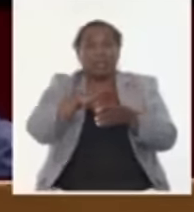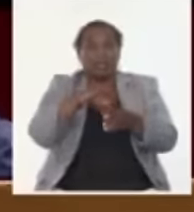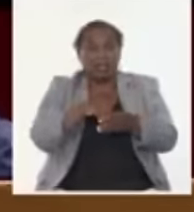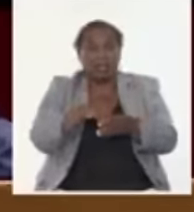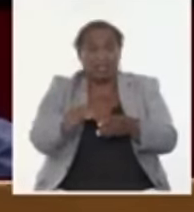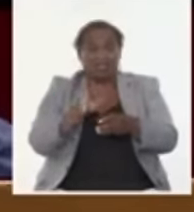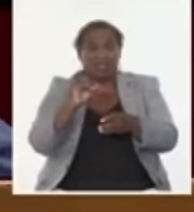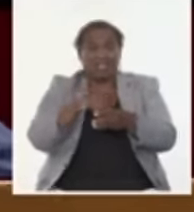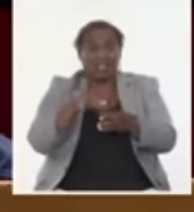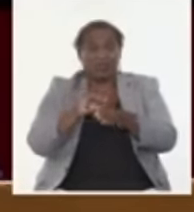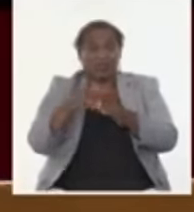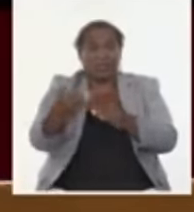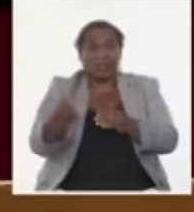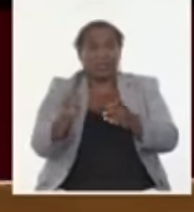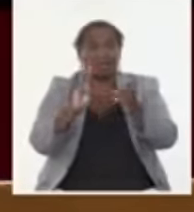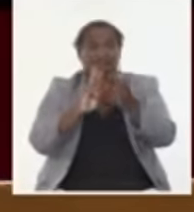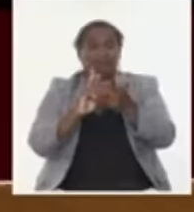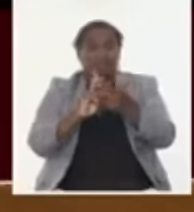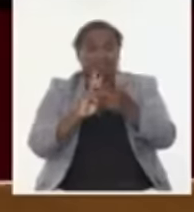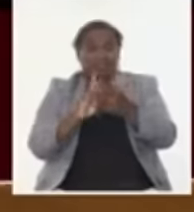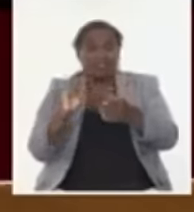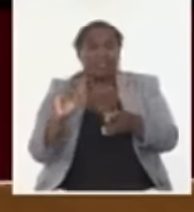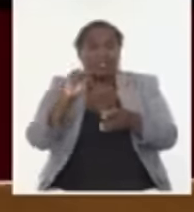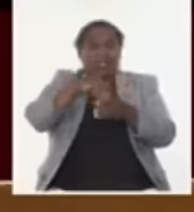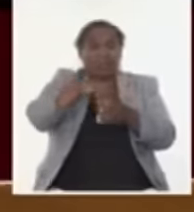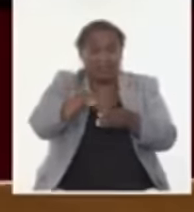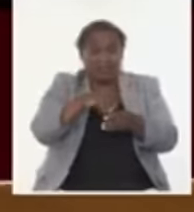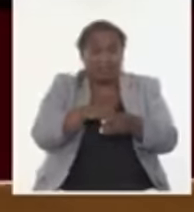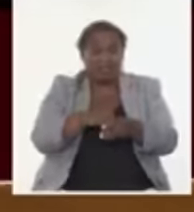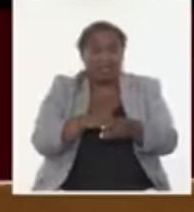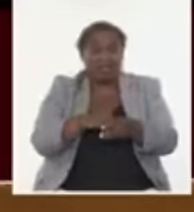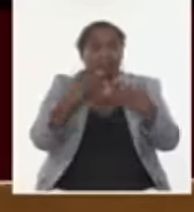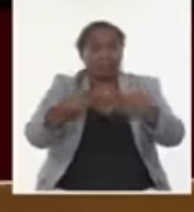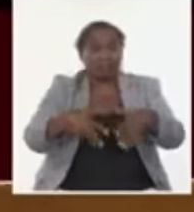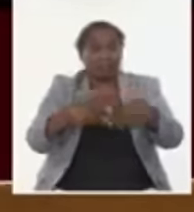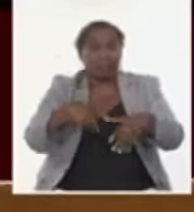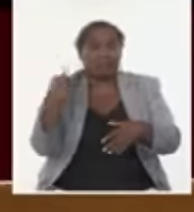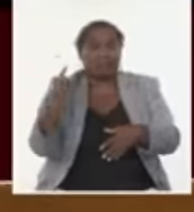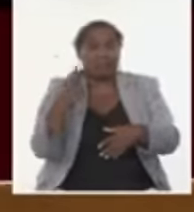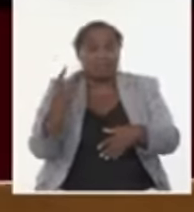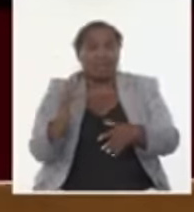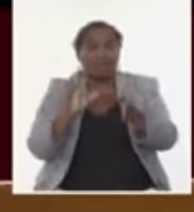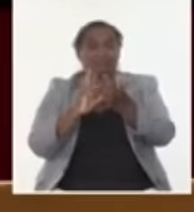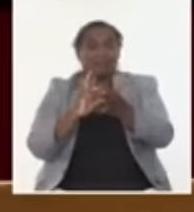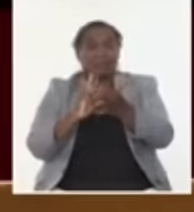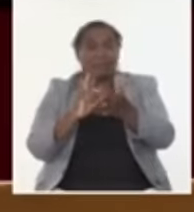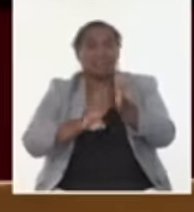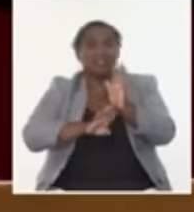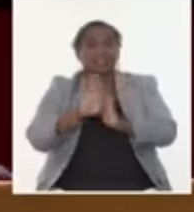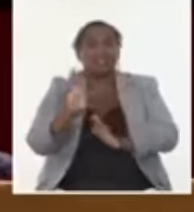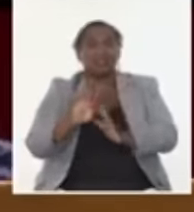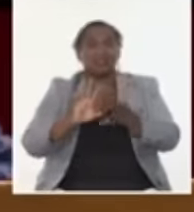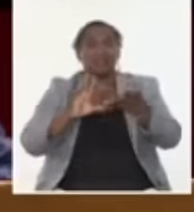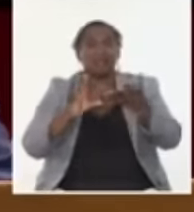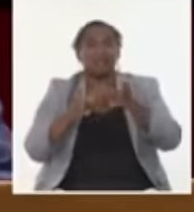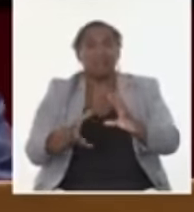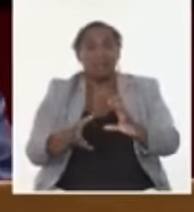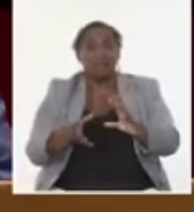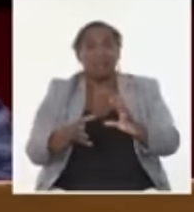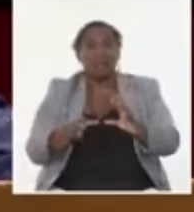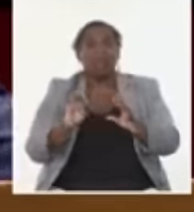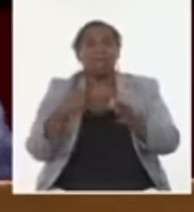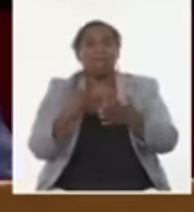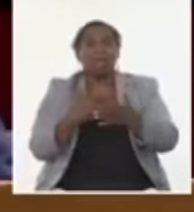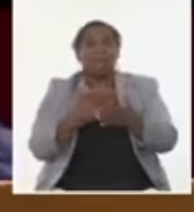externos, incrementar la producción nacional, el desarrollo del sistema empresarial y el perfeccionamiento de los